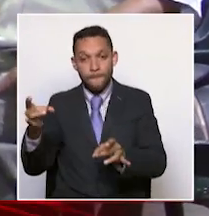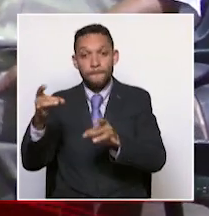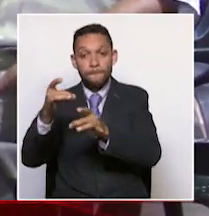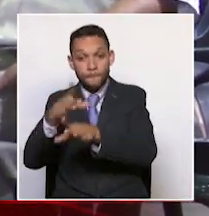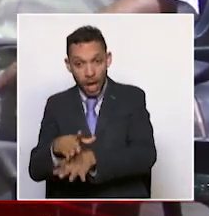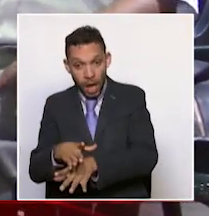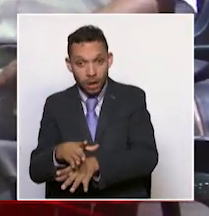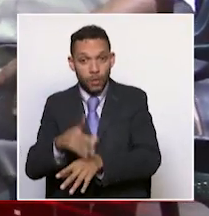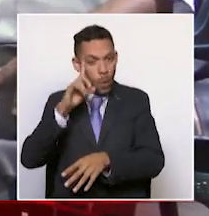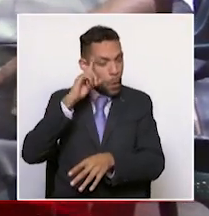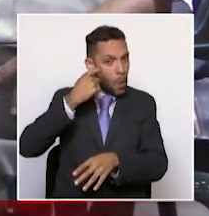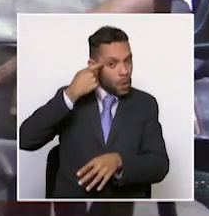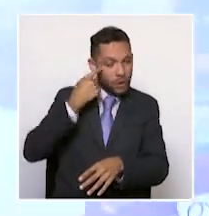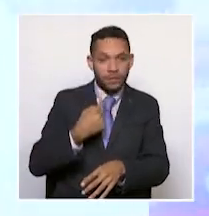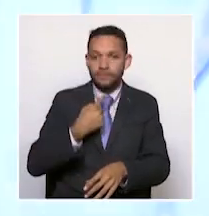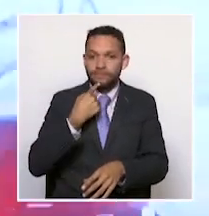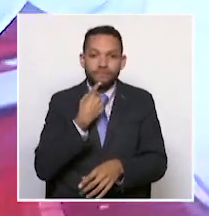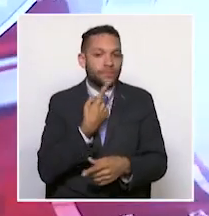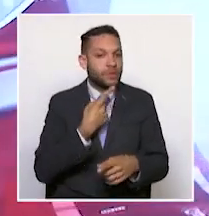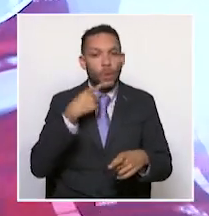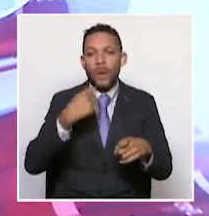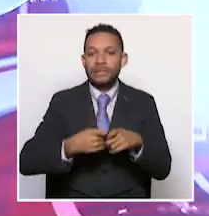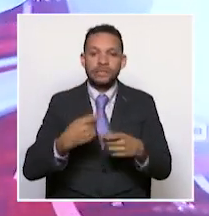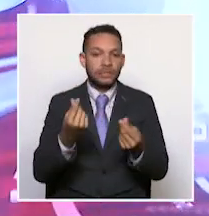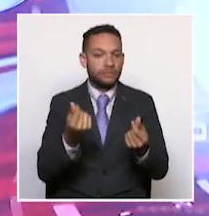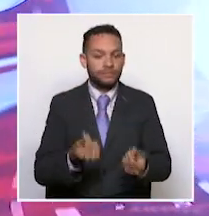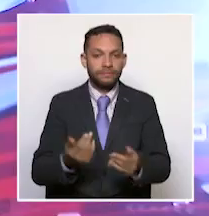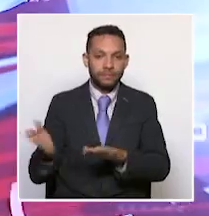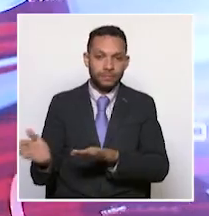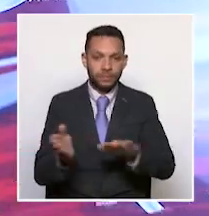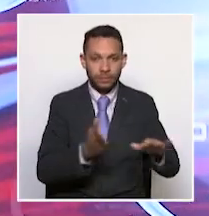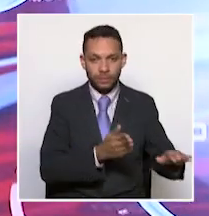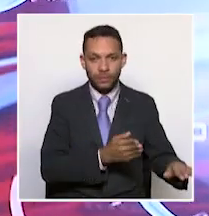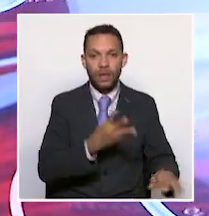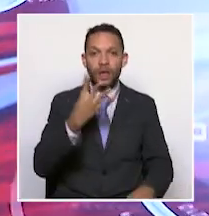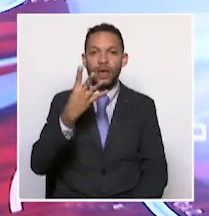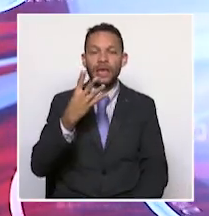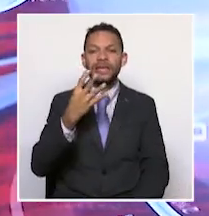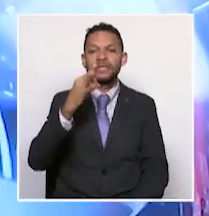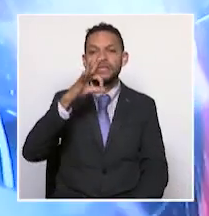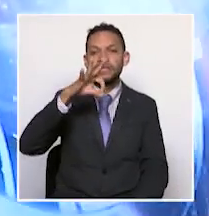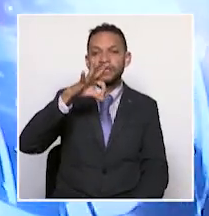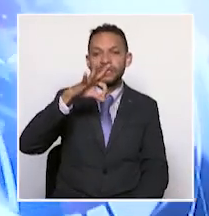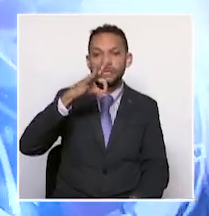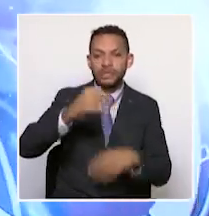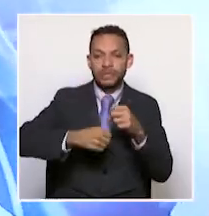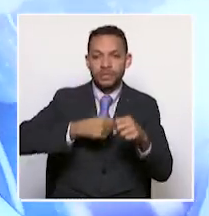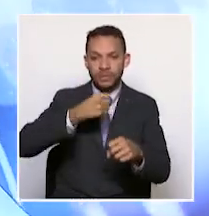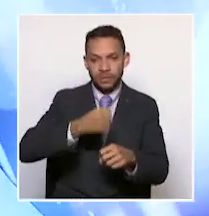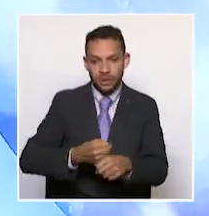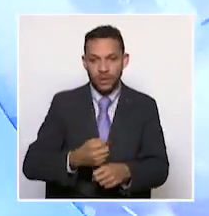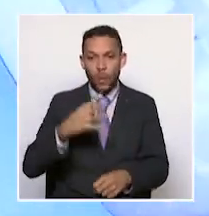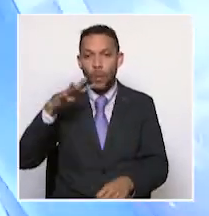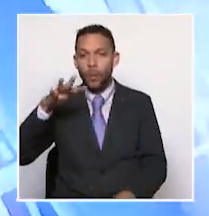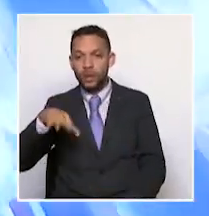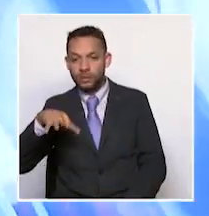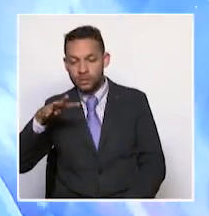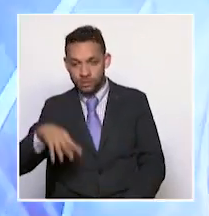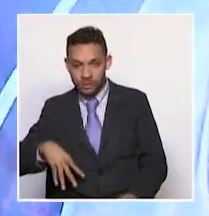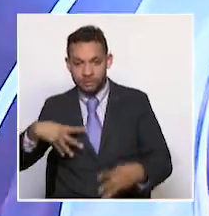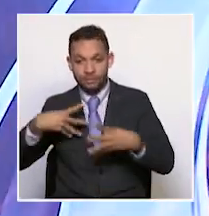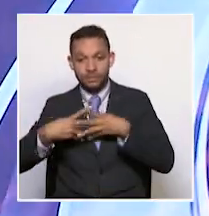departamental cuentan con los recursos. Atención, a 40 meses de prisión, es decir, 3 años y 4 meses, fue condenado el exasesor jurídico de la